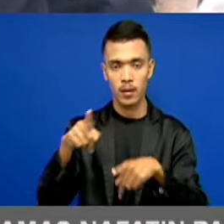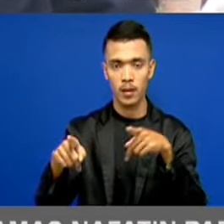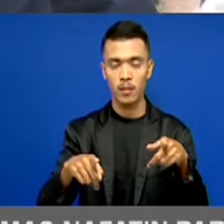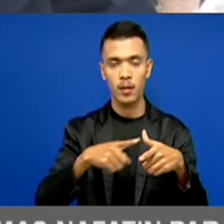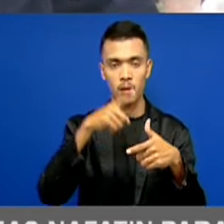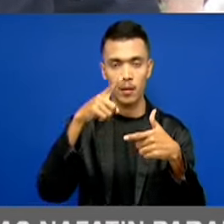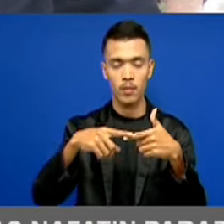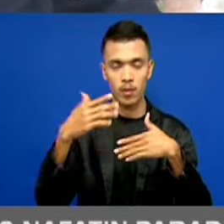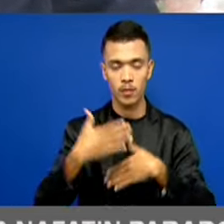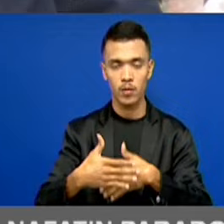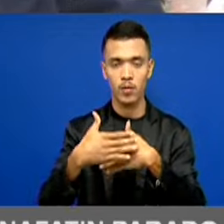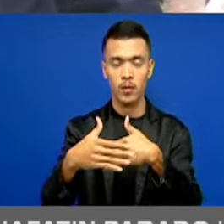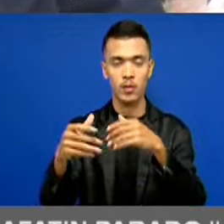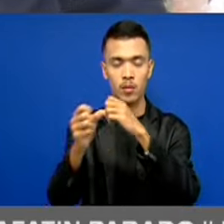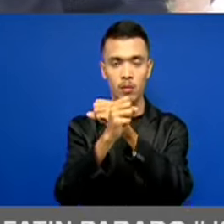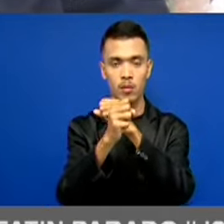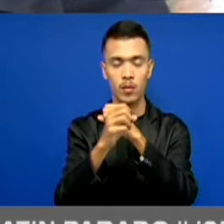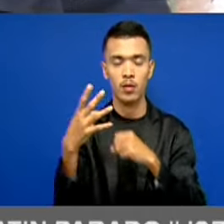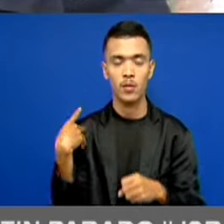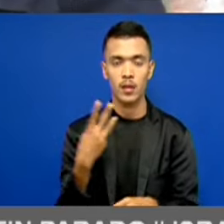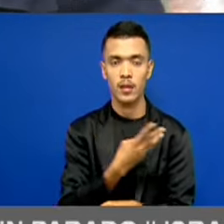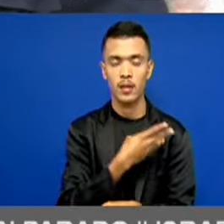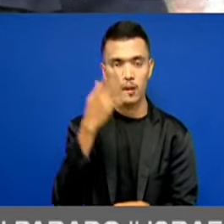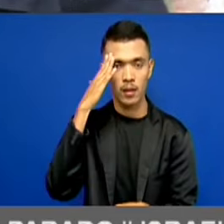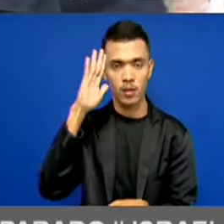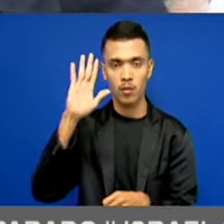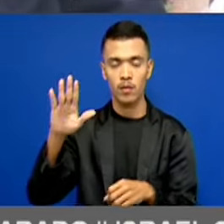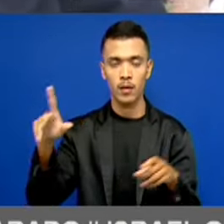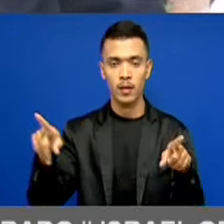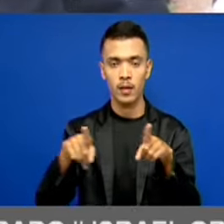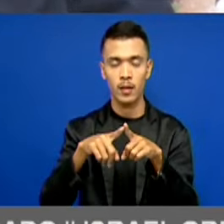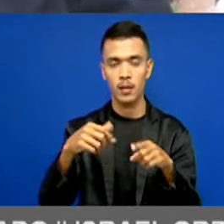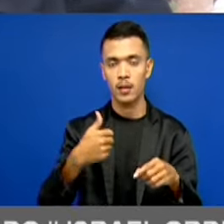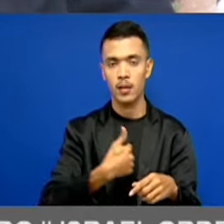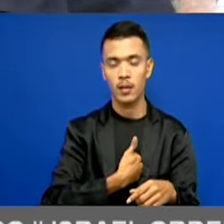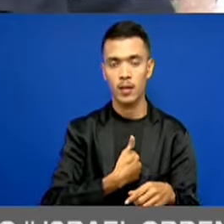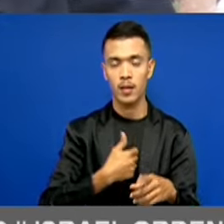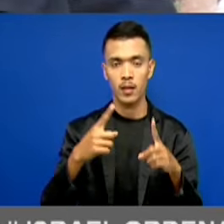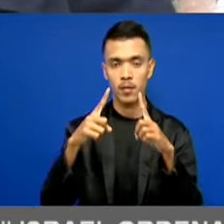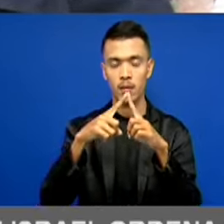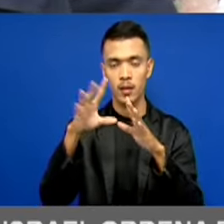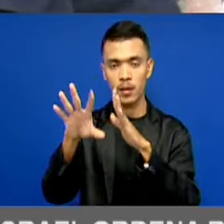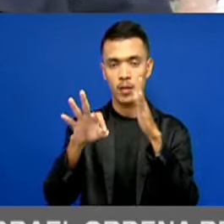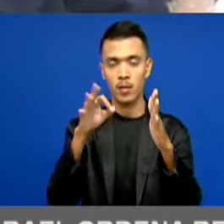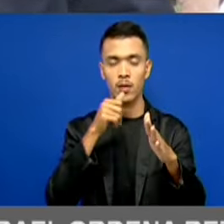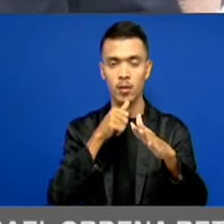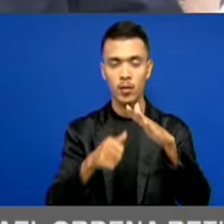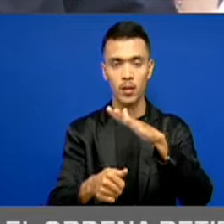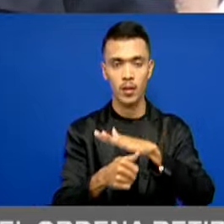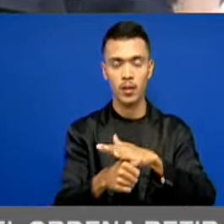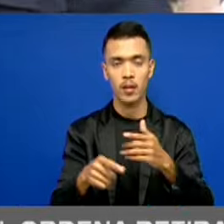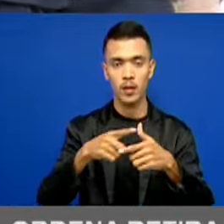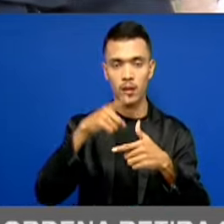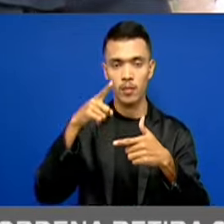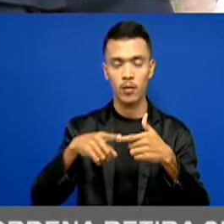proceso suspeito nebe y te desconfía a ese autor para reclutamiento ilegal. Después, jaló